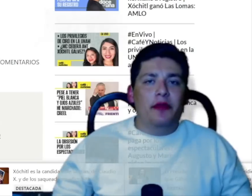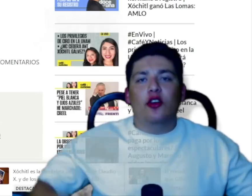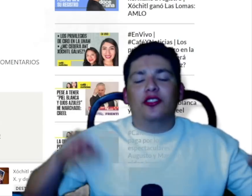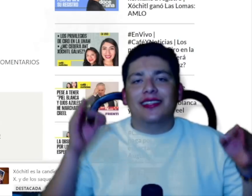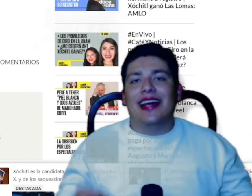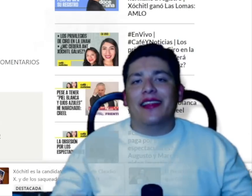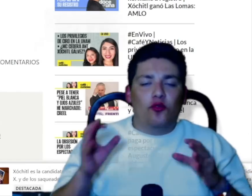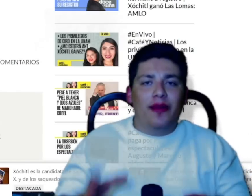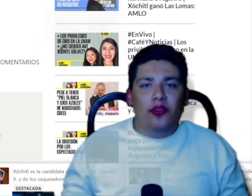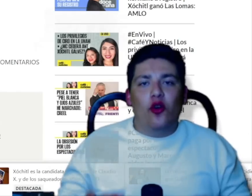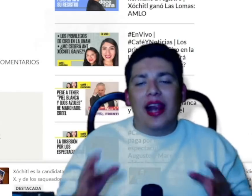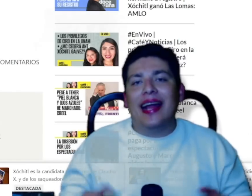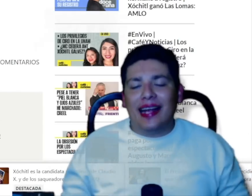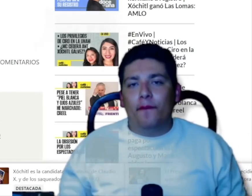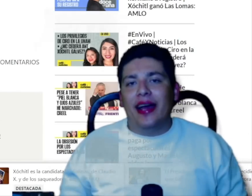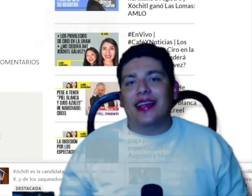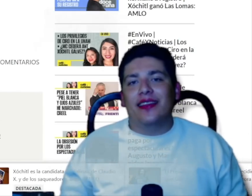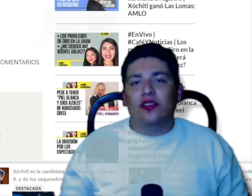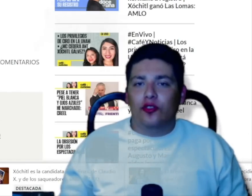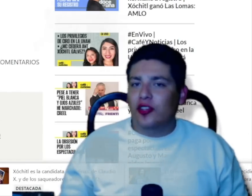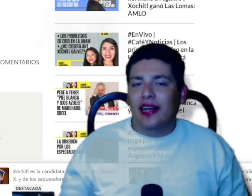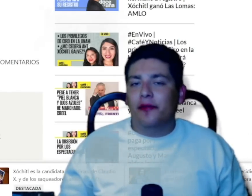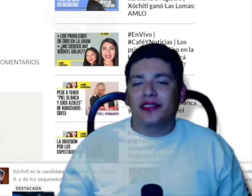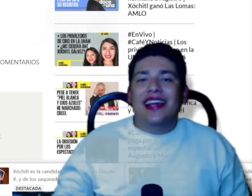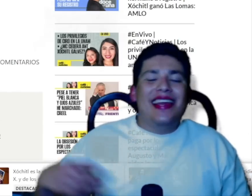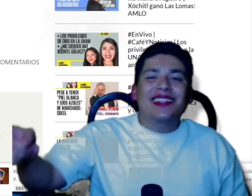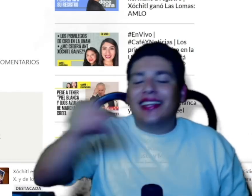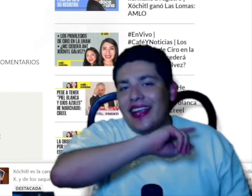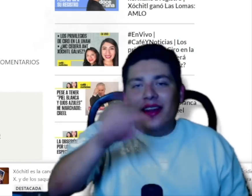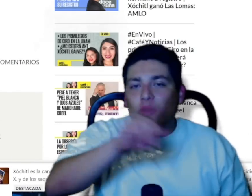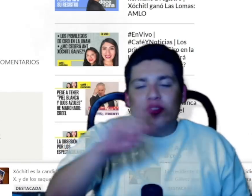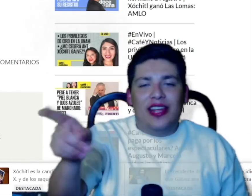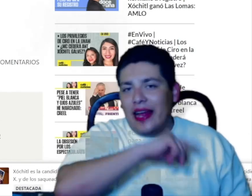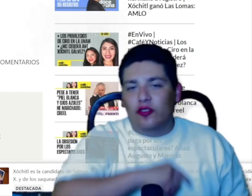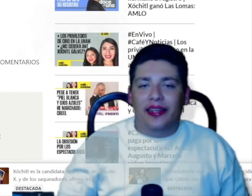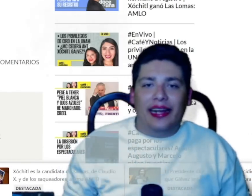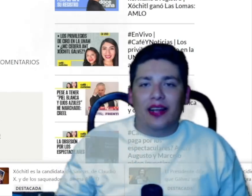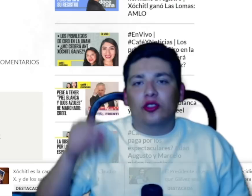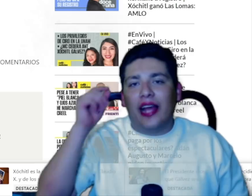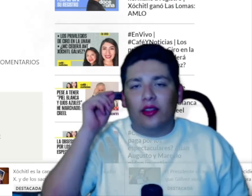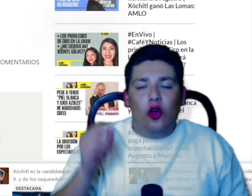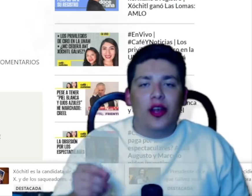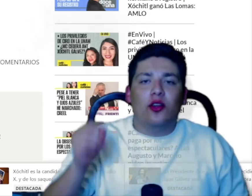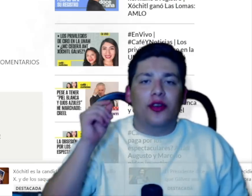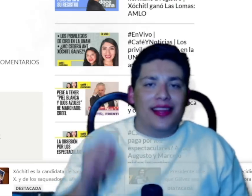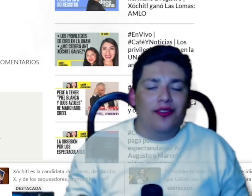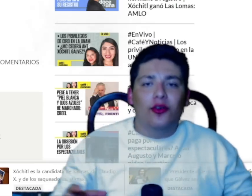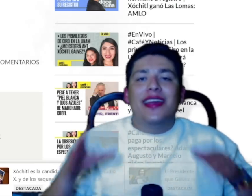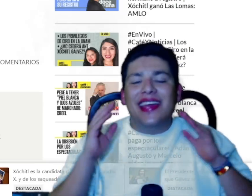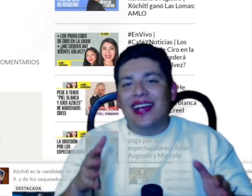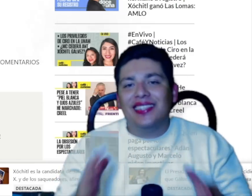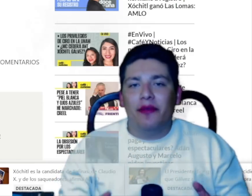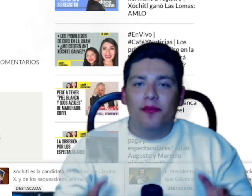Amigas y amigos, se está derrumbando la campaña de Xóchitl Gálvez. Y es que ya no nos dan a los mexicanos atole con el